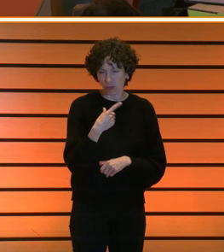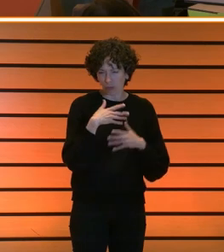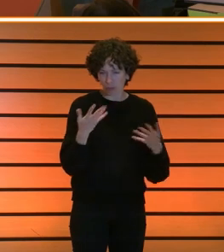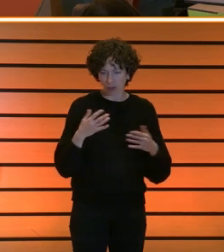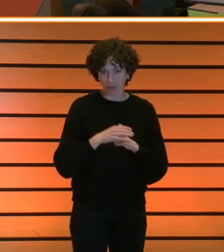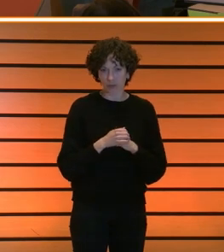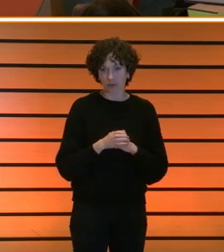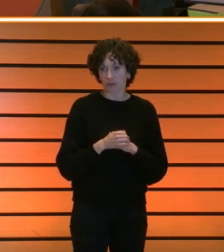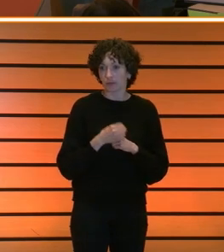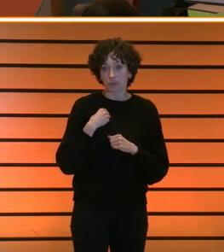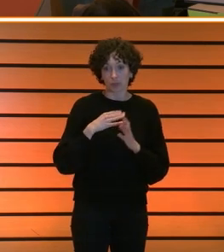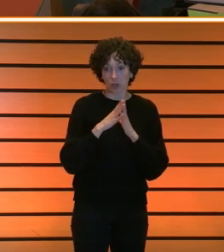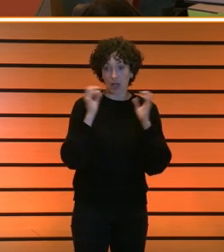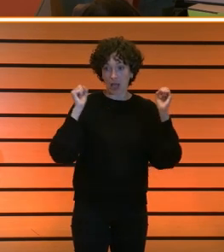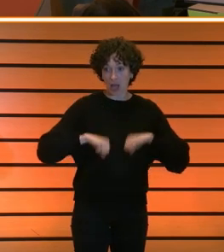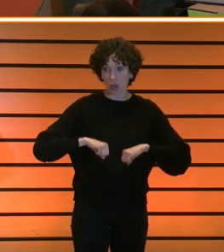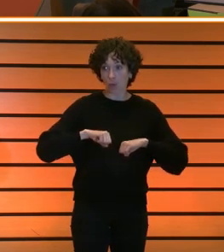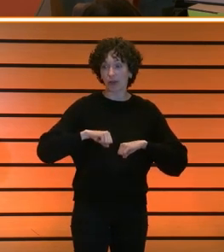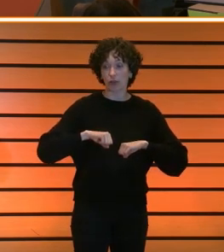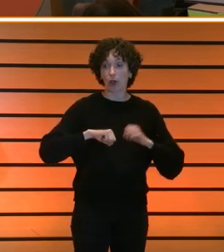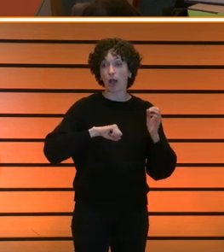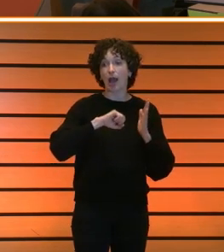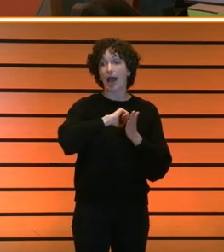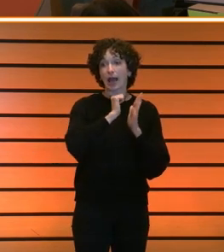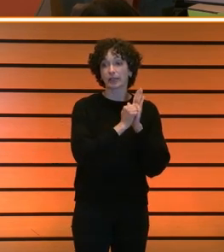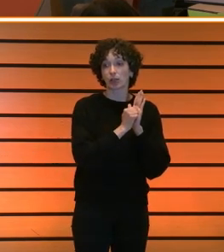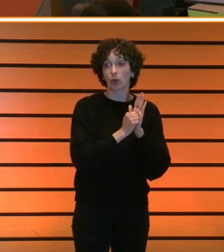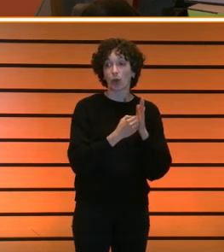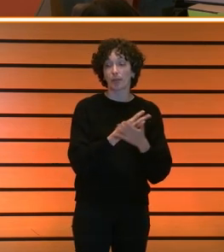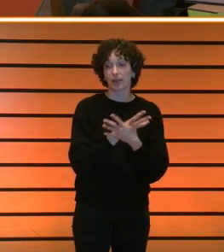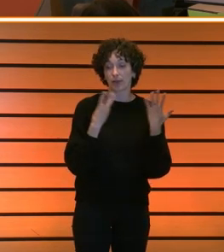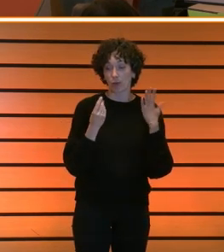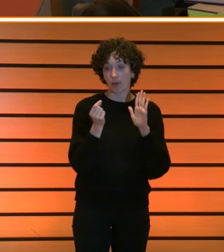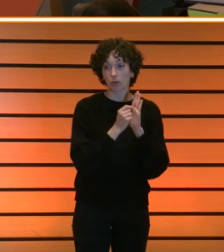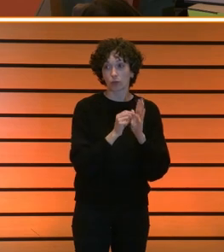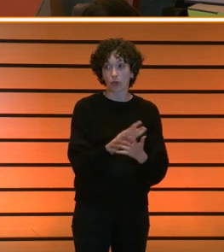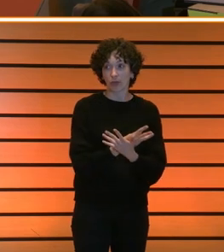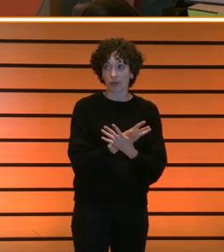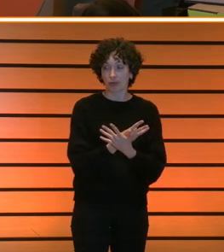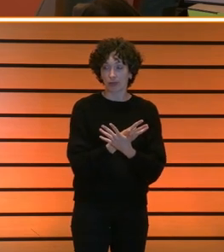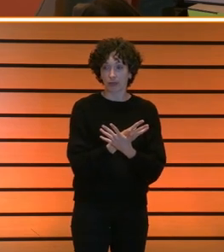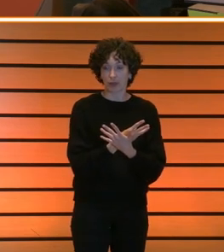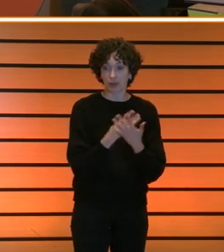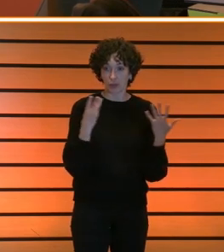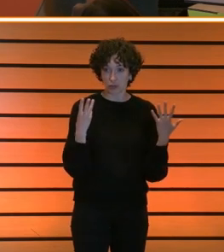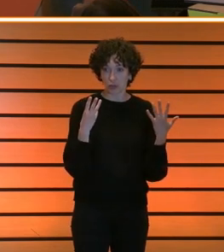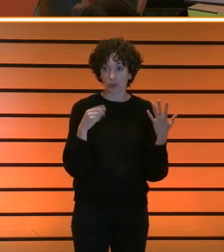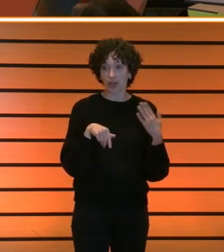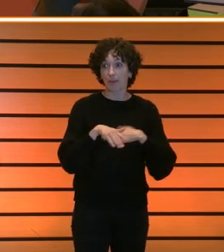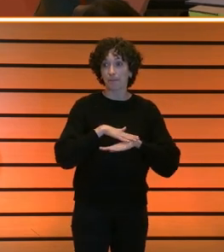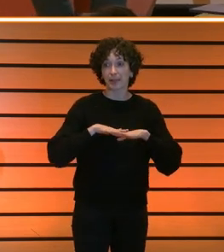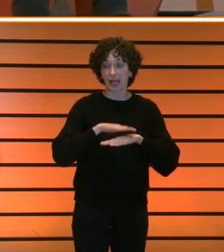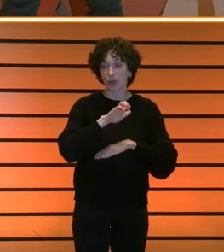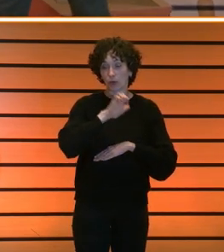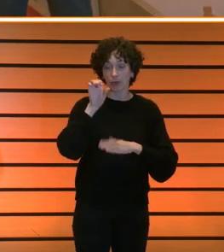que yo hablo es el de la convención artículo 19 el principio de 18 de la del Pilar europeo de